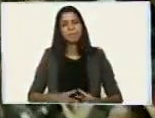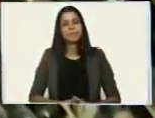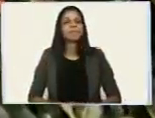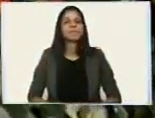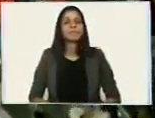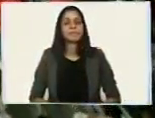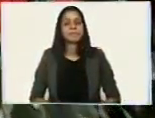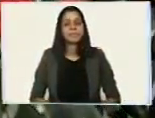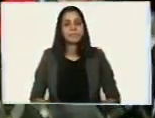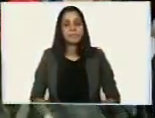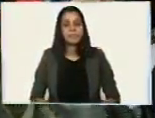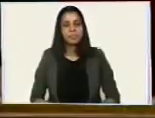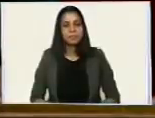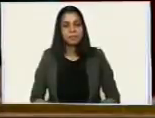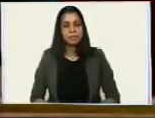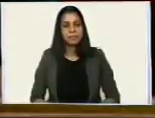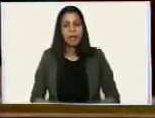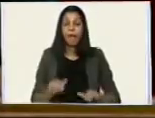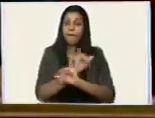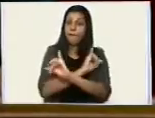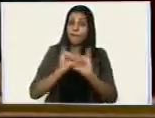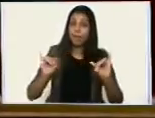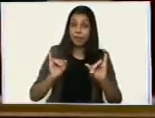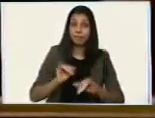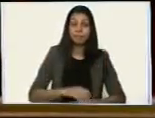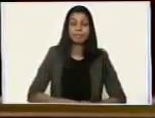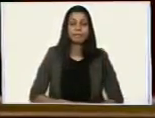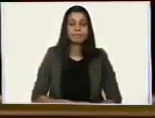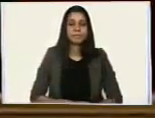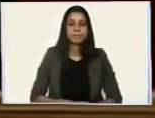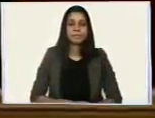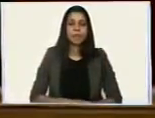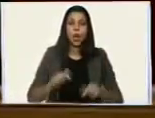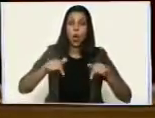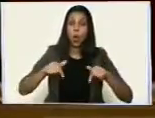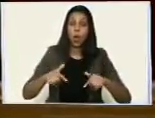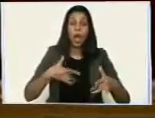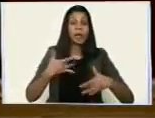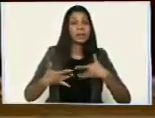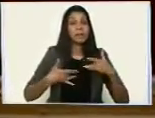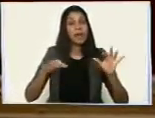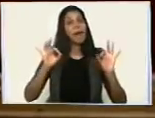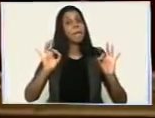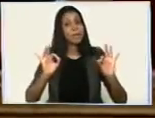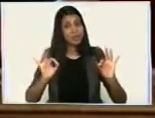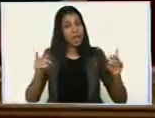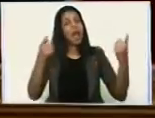Queda concluida esta sesión y vamos al patio. Ahí vamos a tener unas canciones, allá vamos a tener unas canciones.